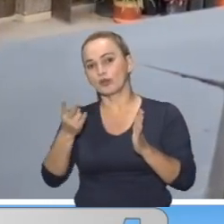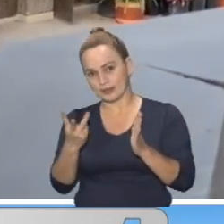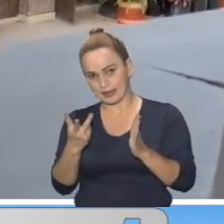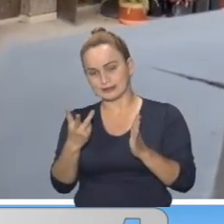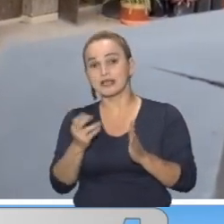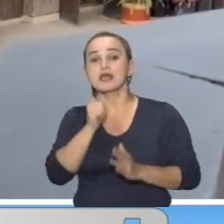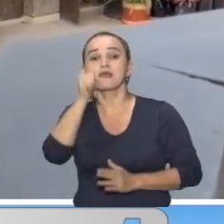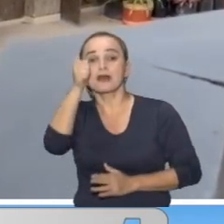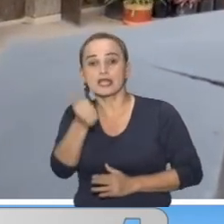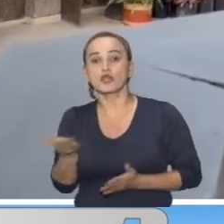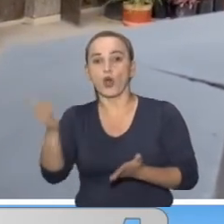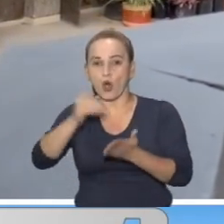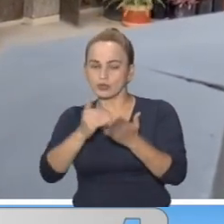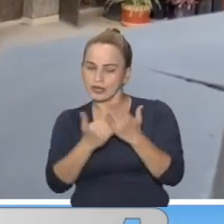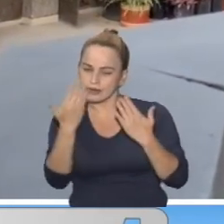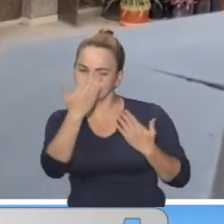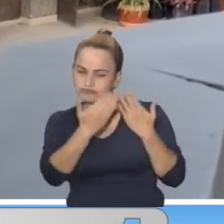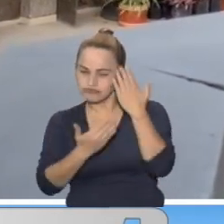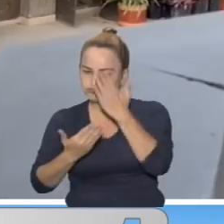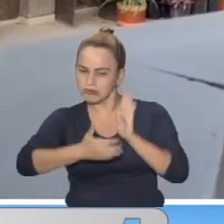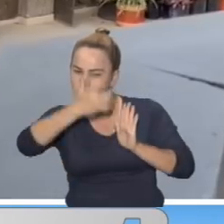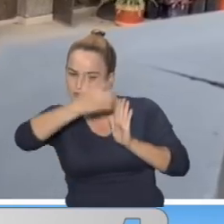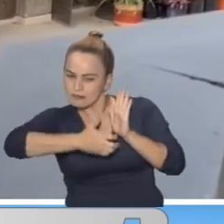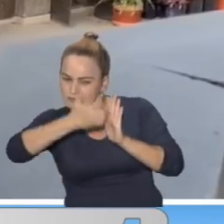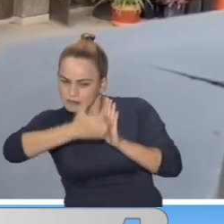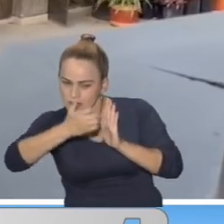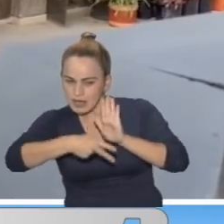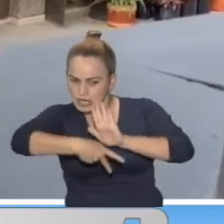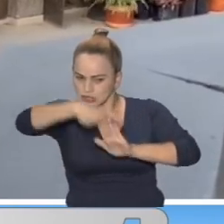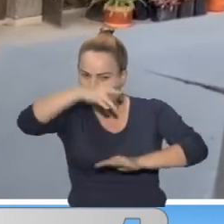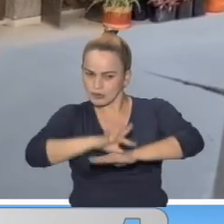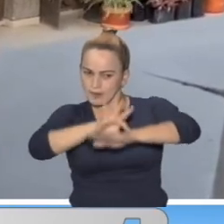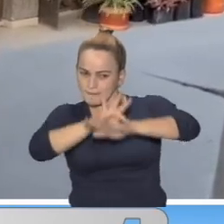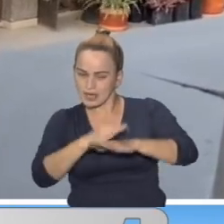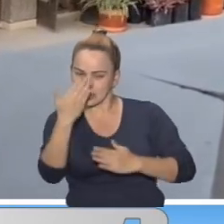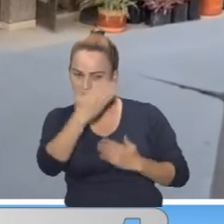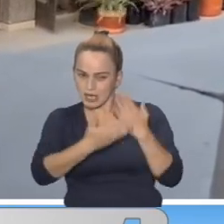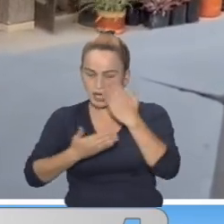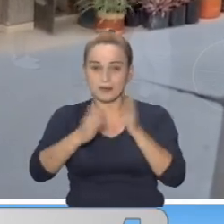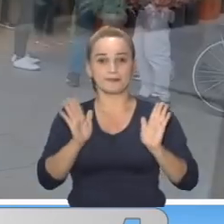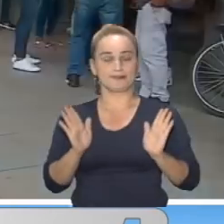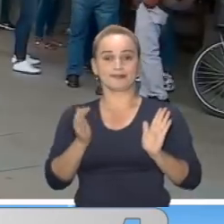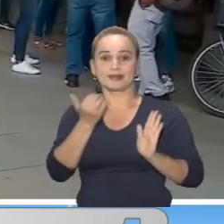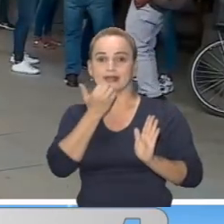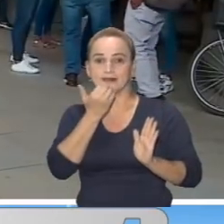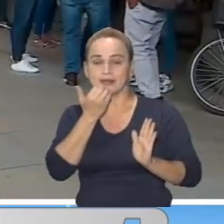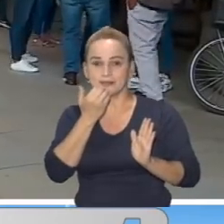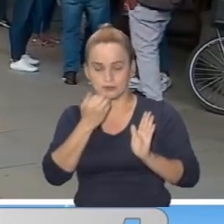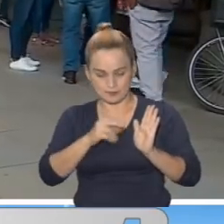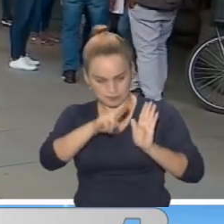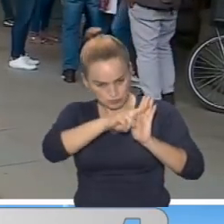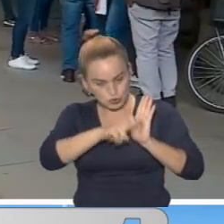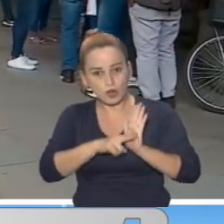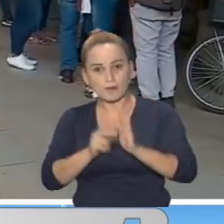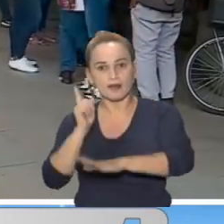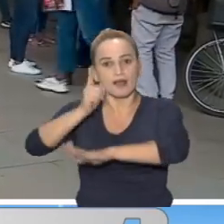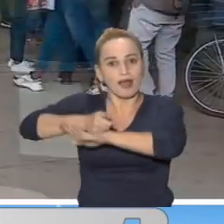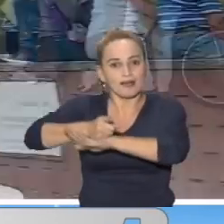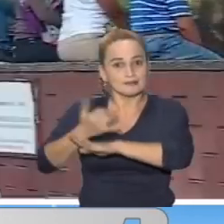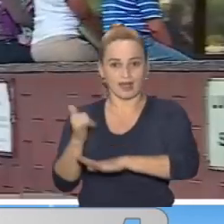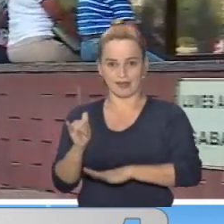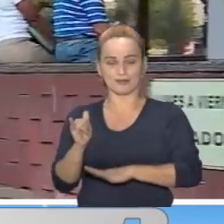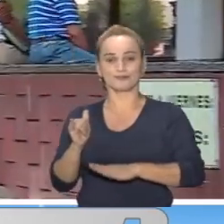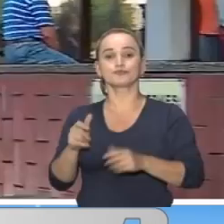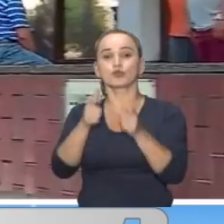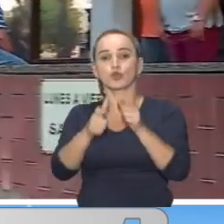mañana tenemos otra valoración. Se están aportando las historias clínicas, toda vez que, como no existe una normatividad vigente, el Congreso de